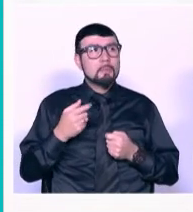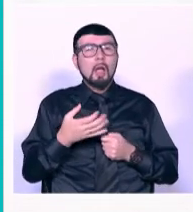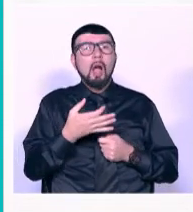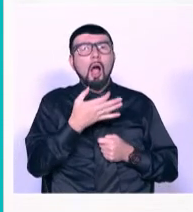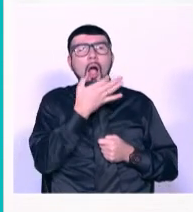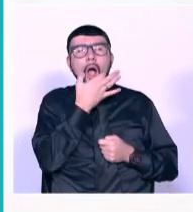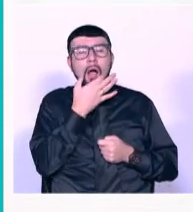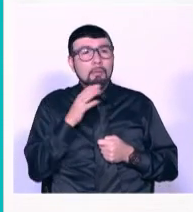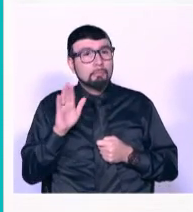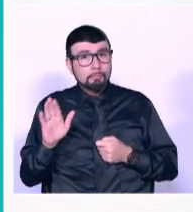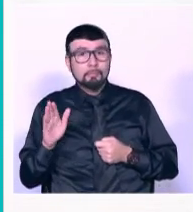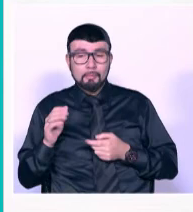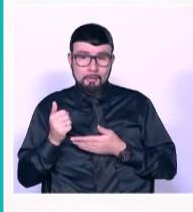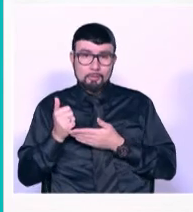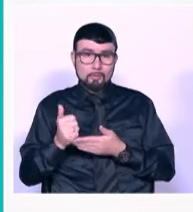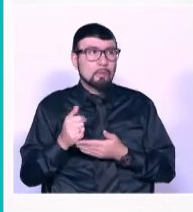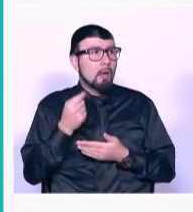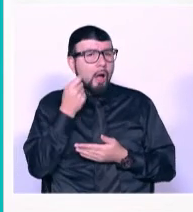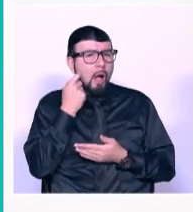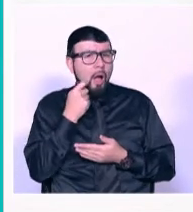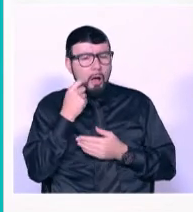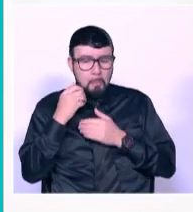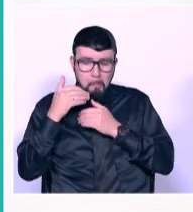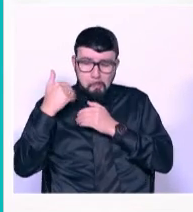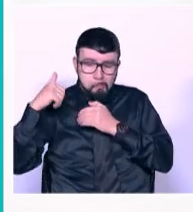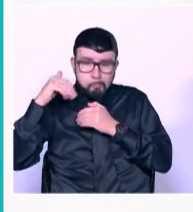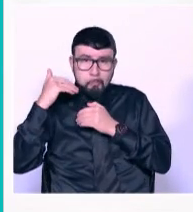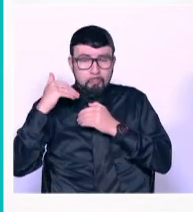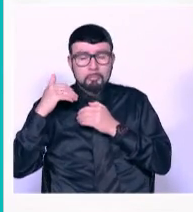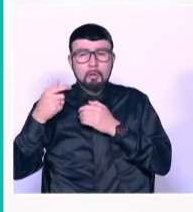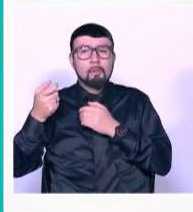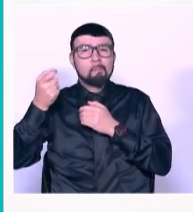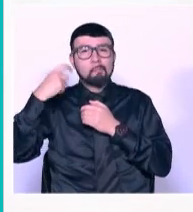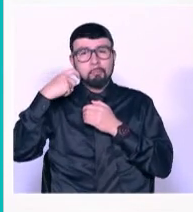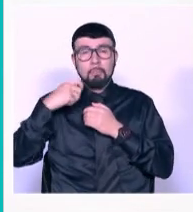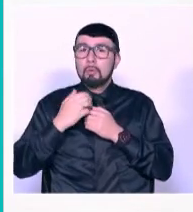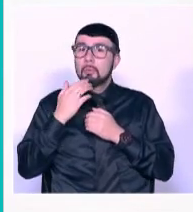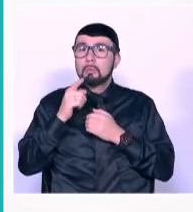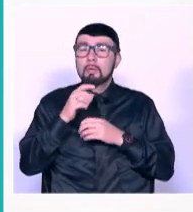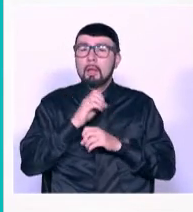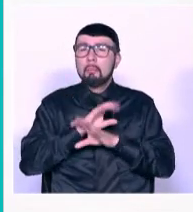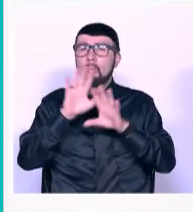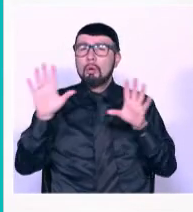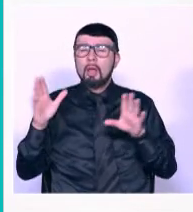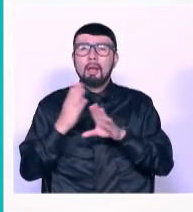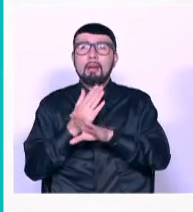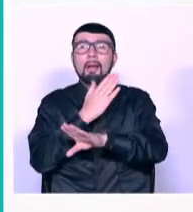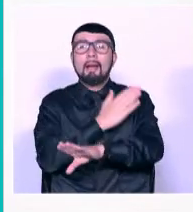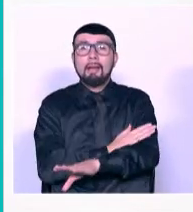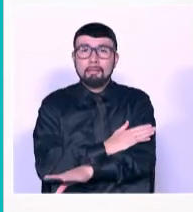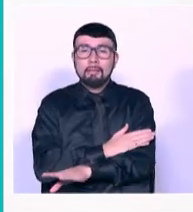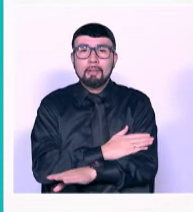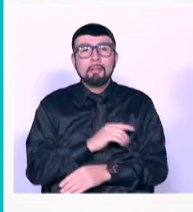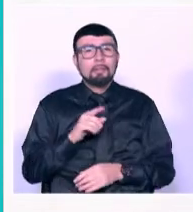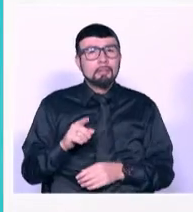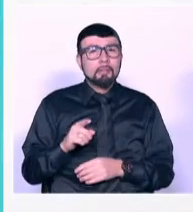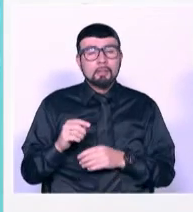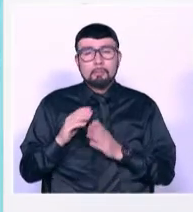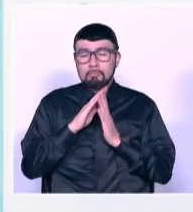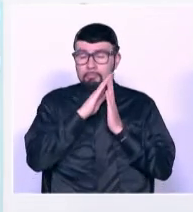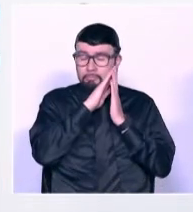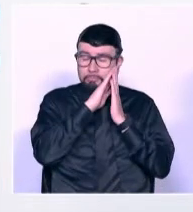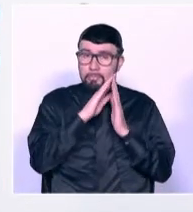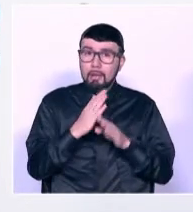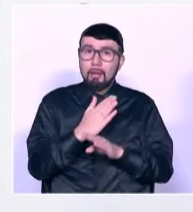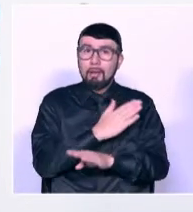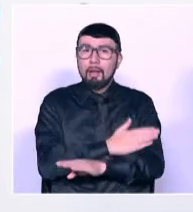se ganó el espacio. Nosotros debemos, antes de acostarnos, realizar una meditación,